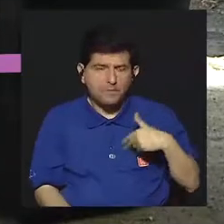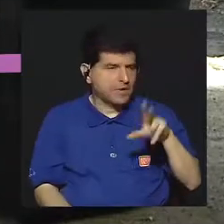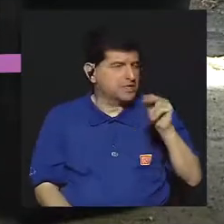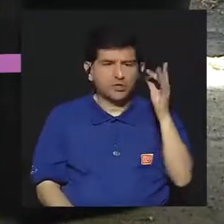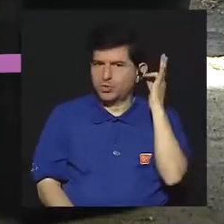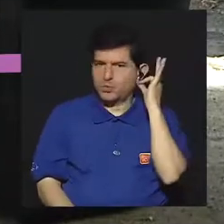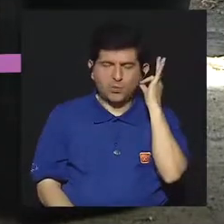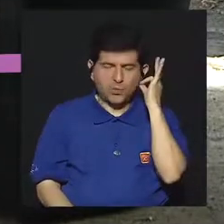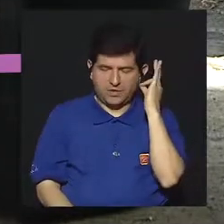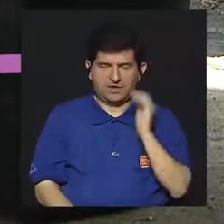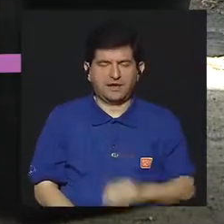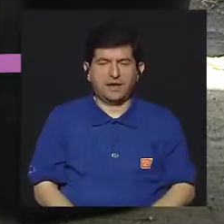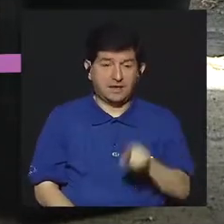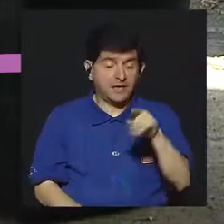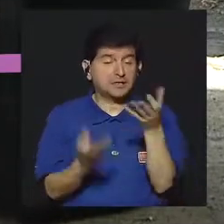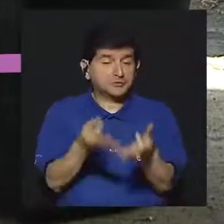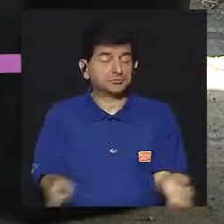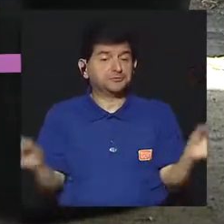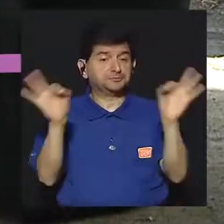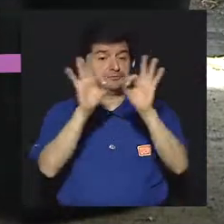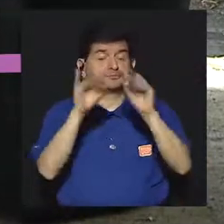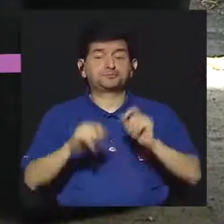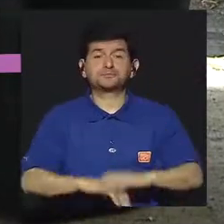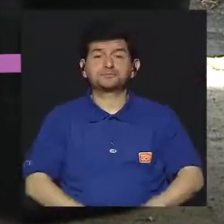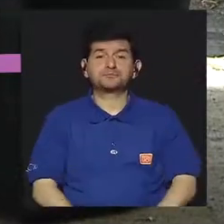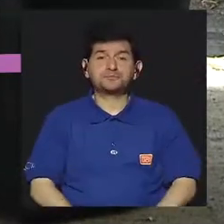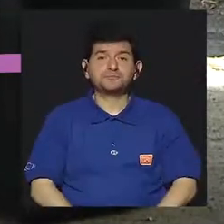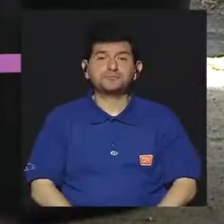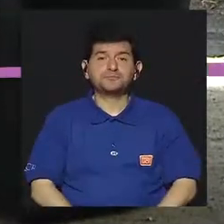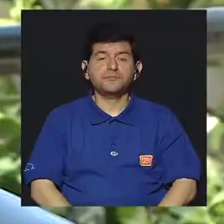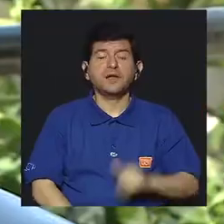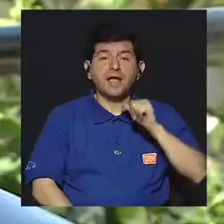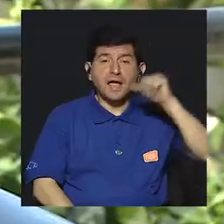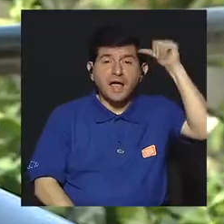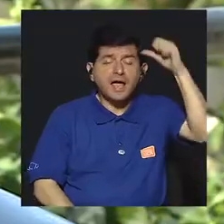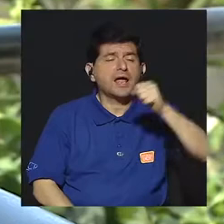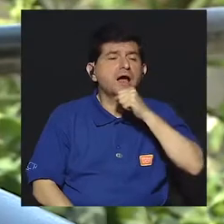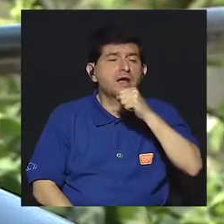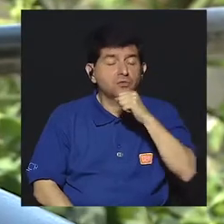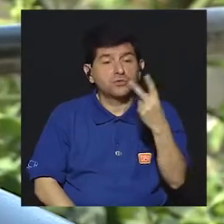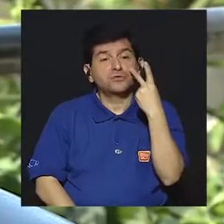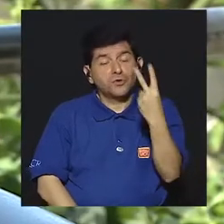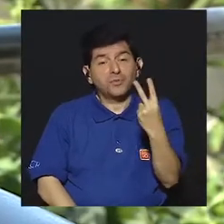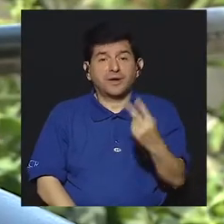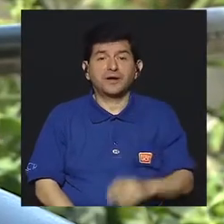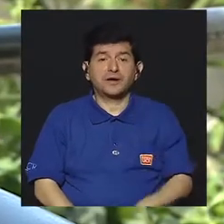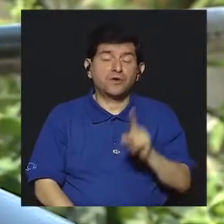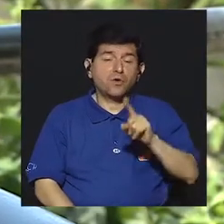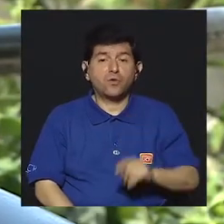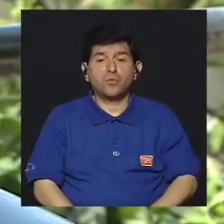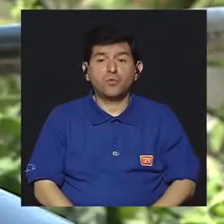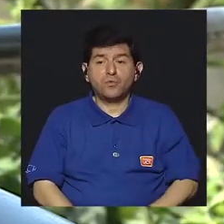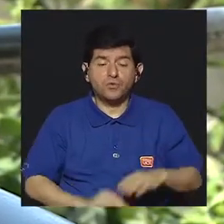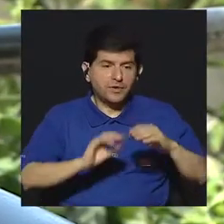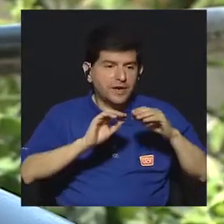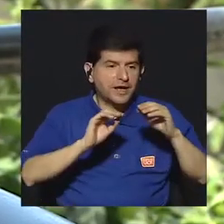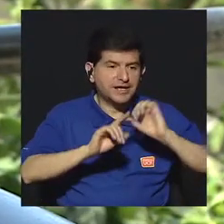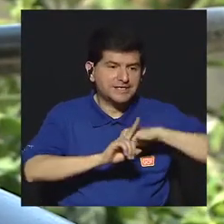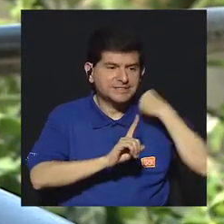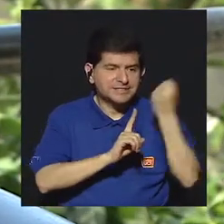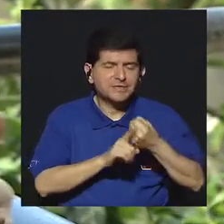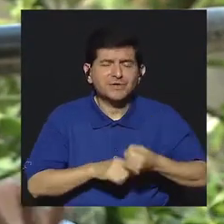que en mujeres, eso sí es muy, muy importante. En adultos mayores, pues lo vamos a ver porque hay una incidencia de